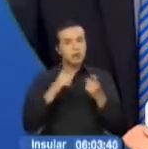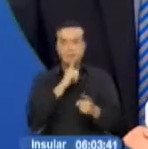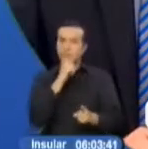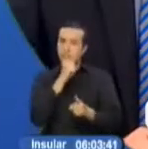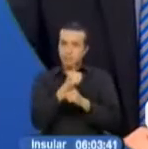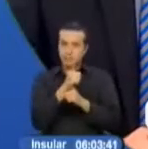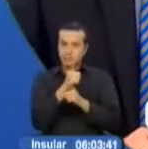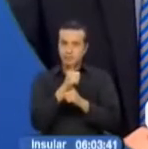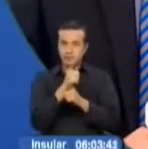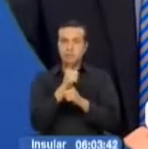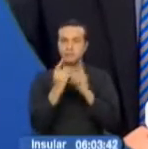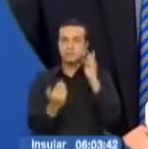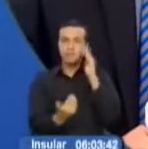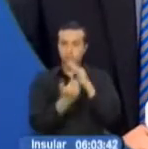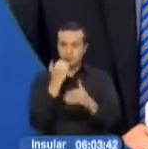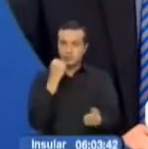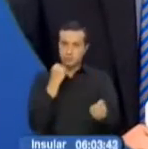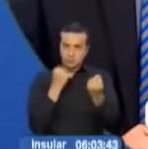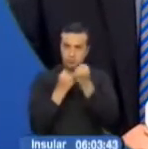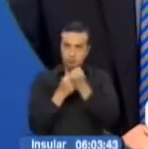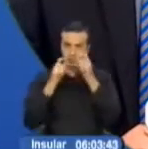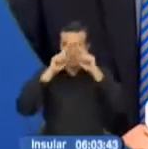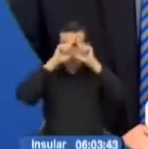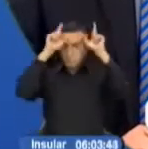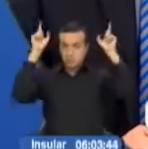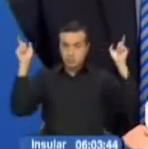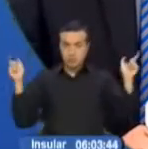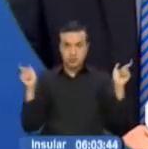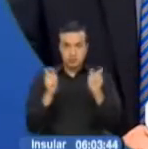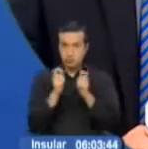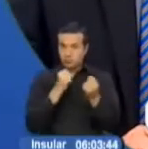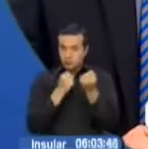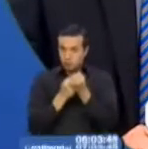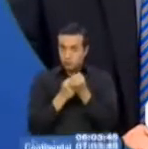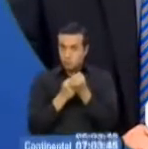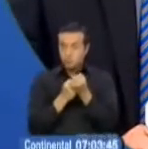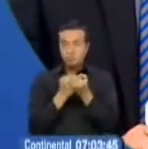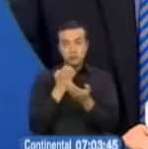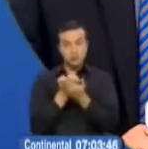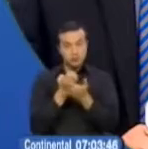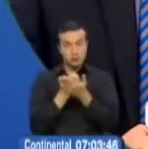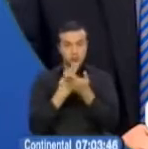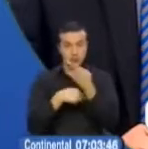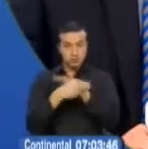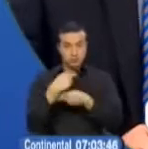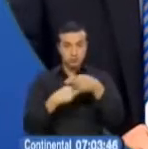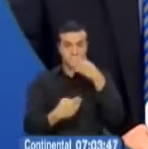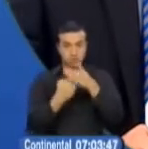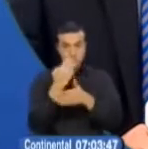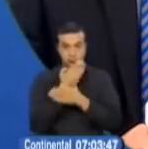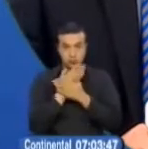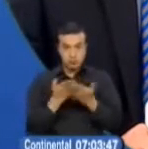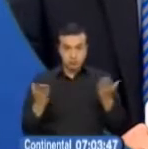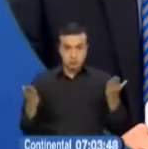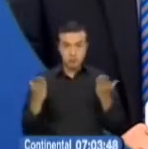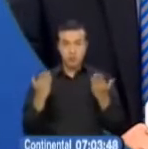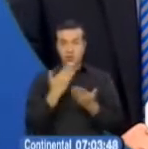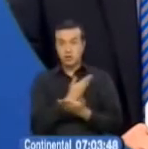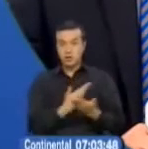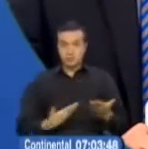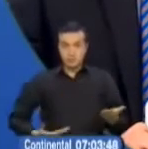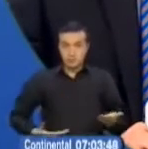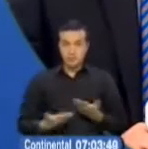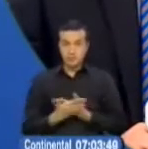convertirnos en un instrumento de apoyo a las MIPYMES. Y también a la economía popular y solidaria, porque nuestro